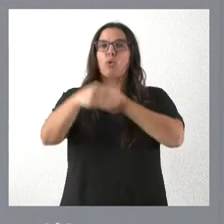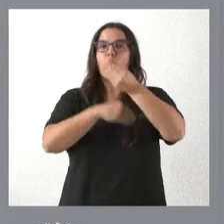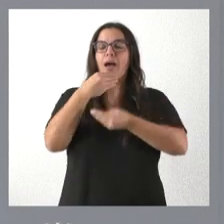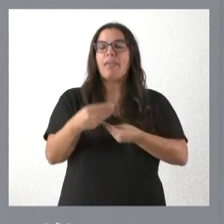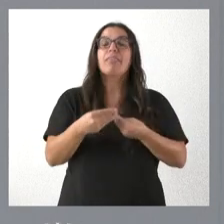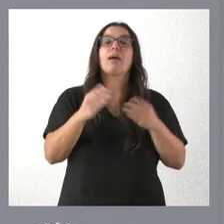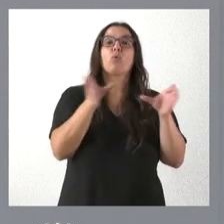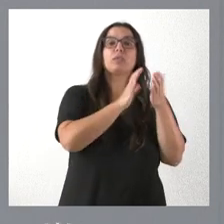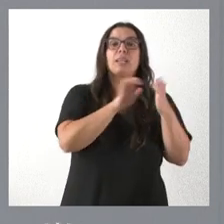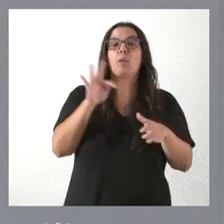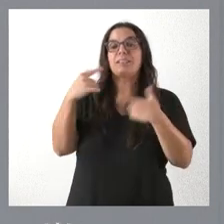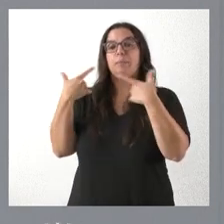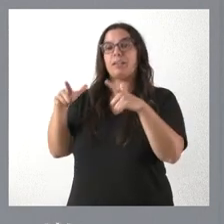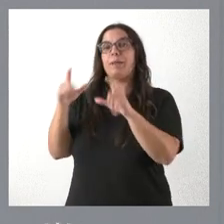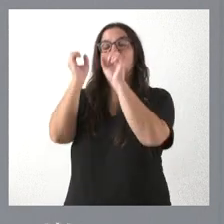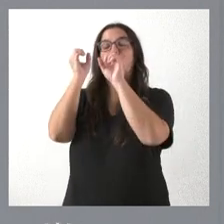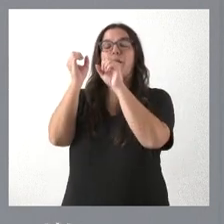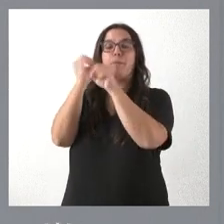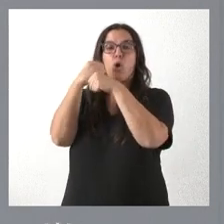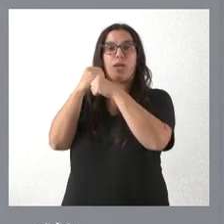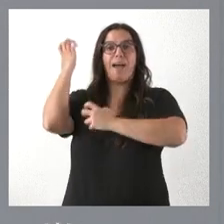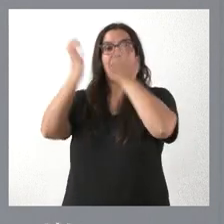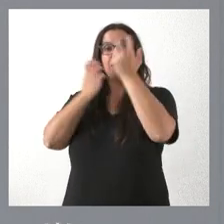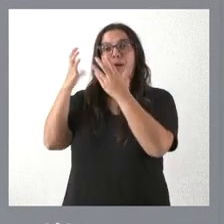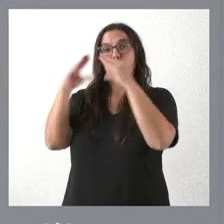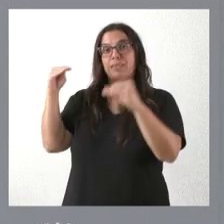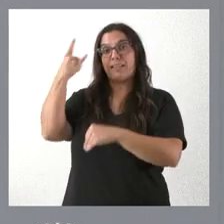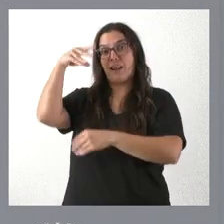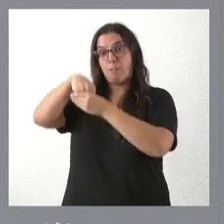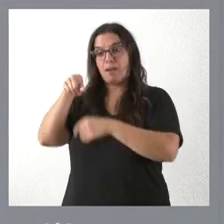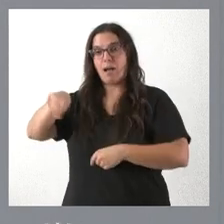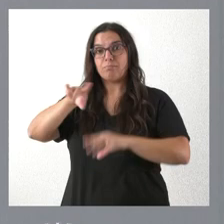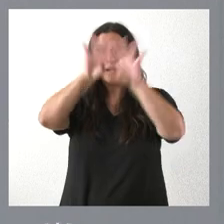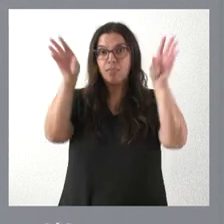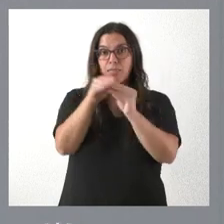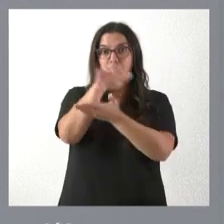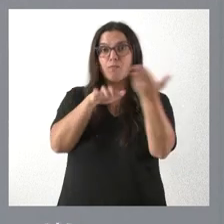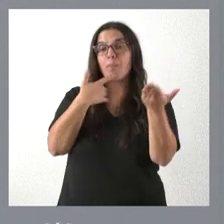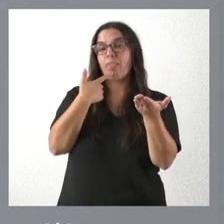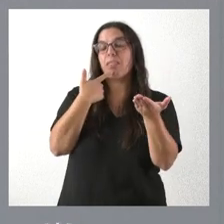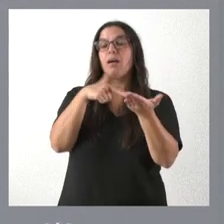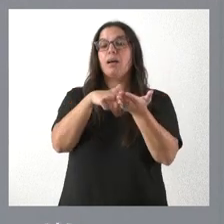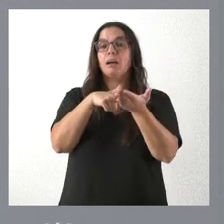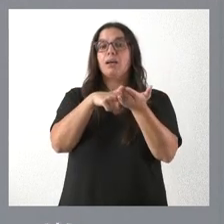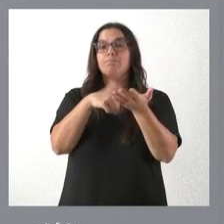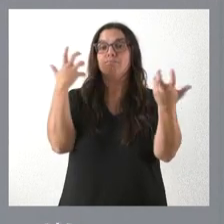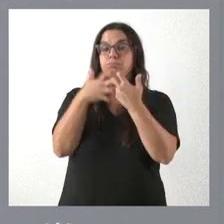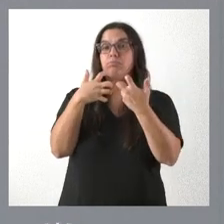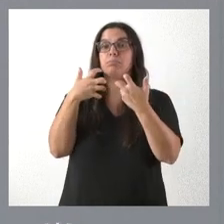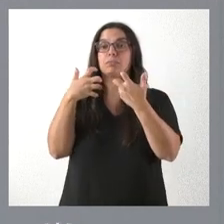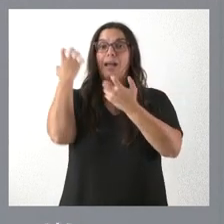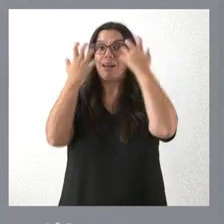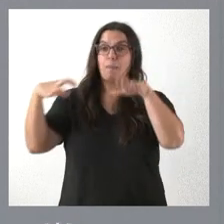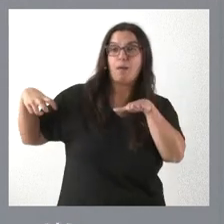de biología animal de la Universidad de Salamanca en el que se concluye que los análisis y los accidentes con